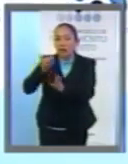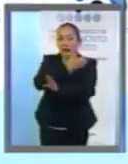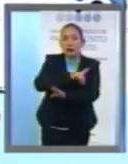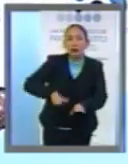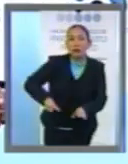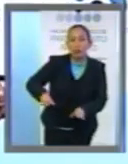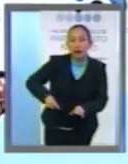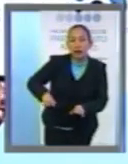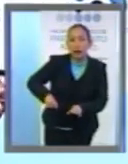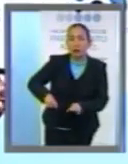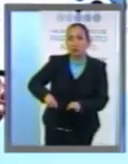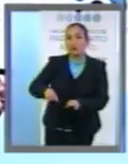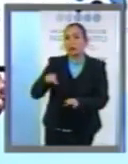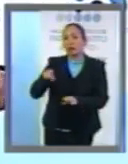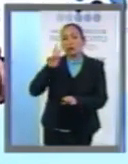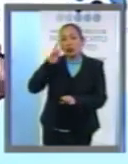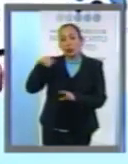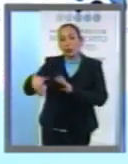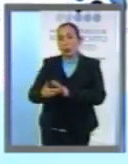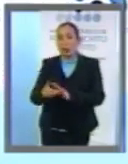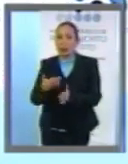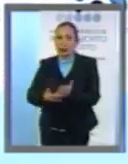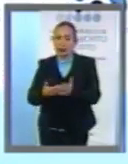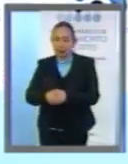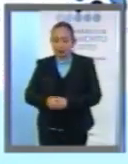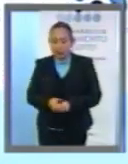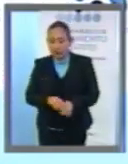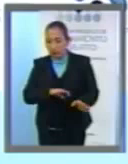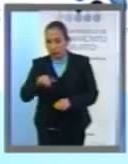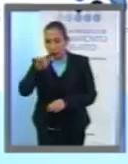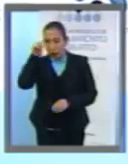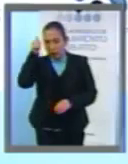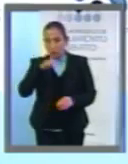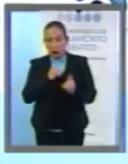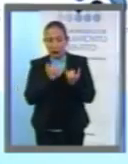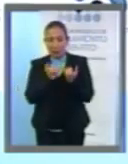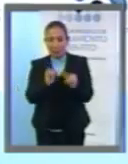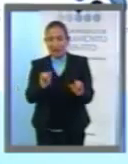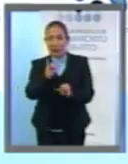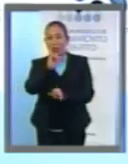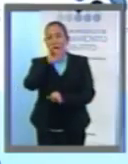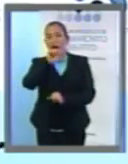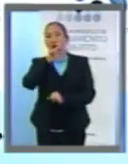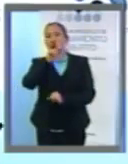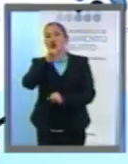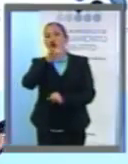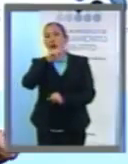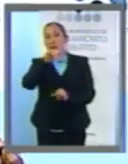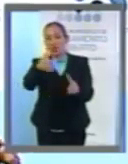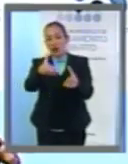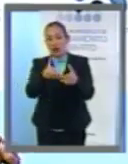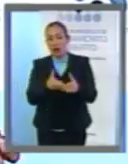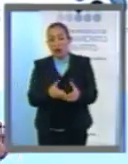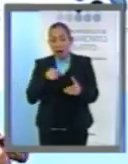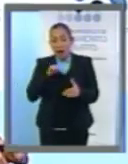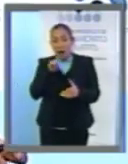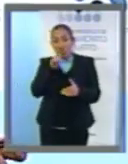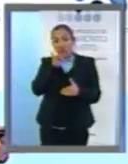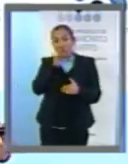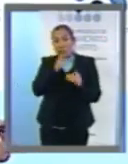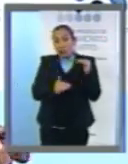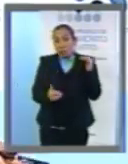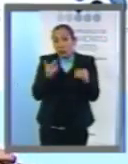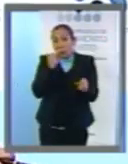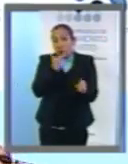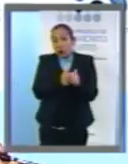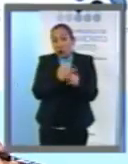esto viene a redondear muchos de los aspectos pendientes. La otra parte, en cuanto a la autonomía, debemos recordar que la Auditoría Superior es el órgano técnico